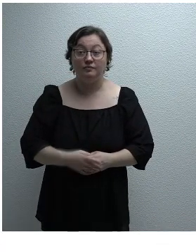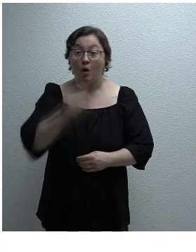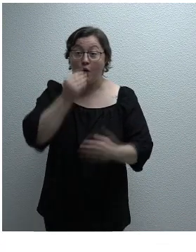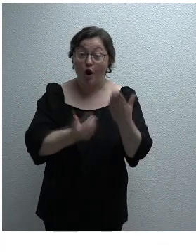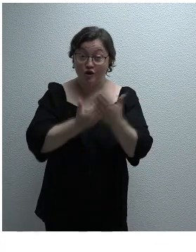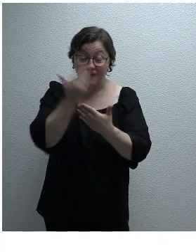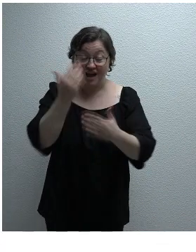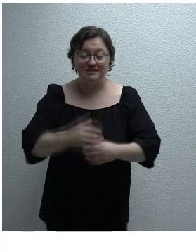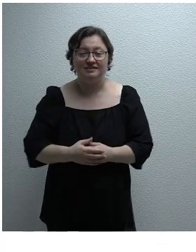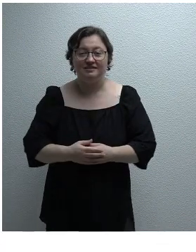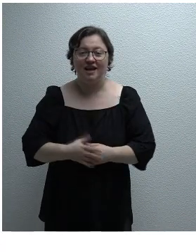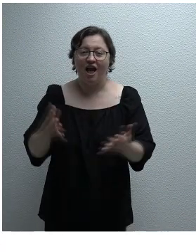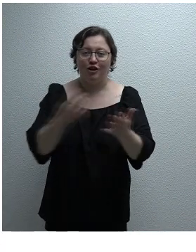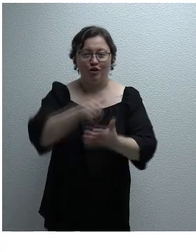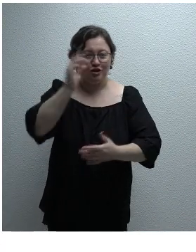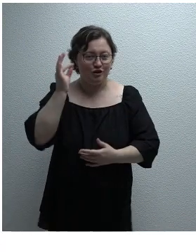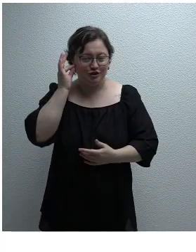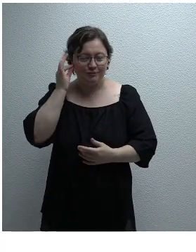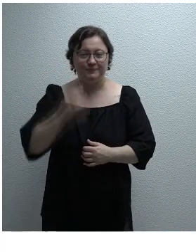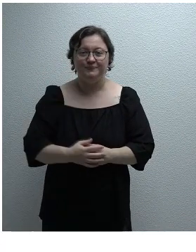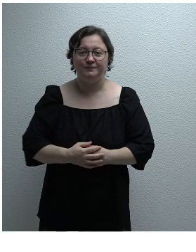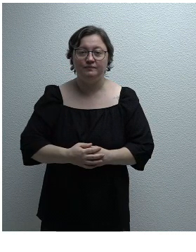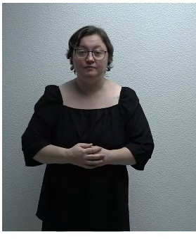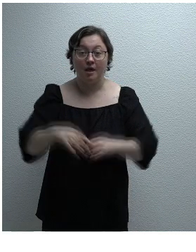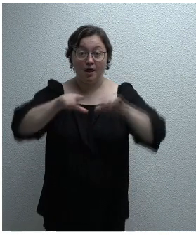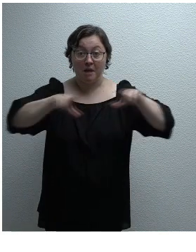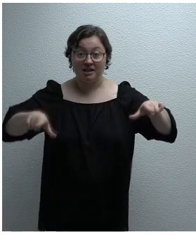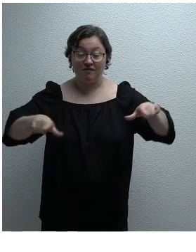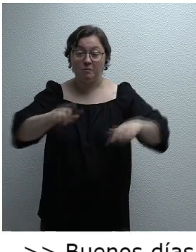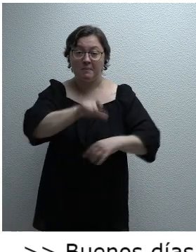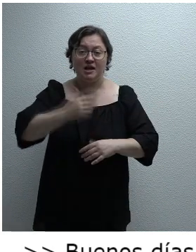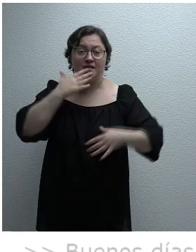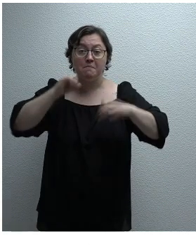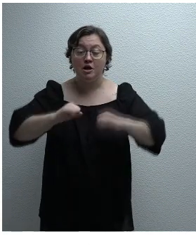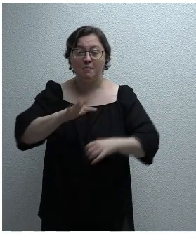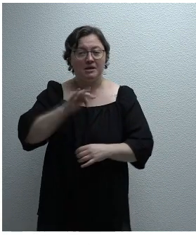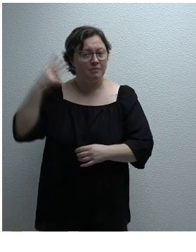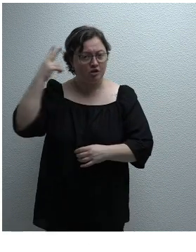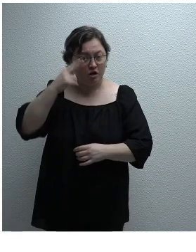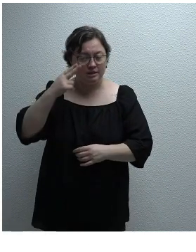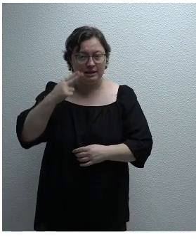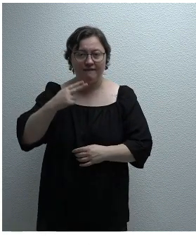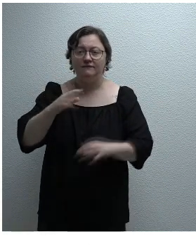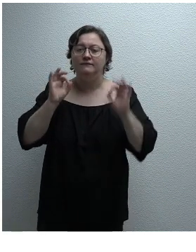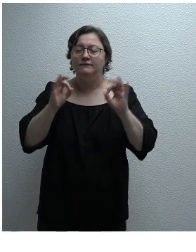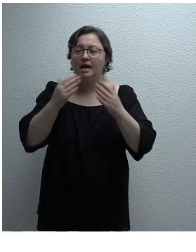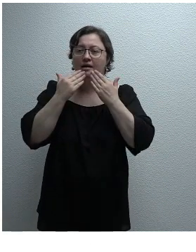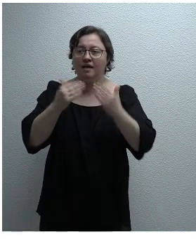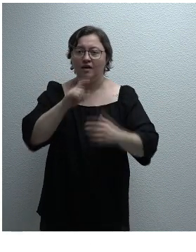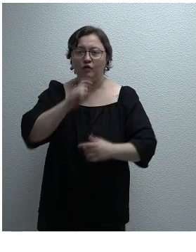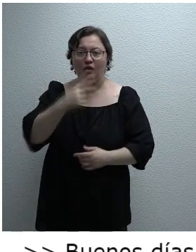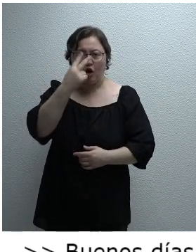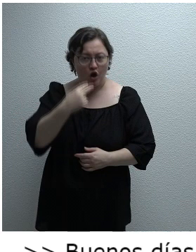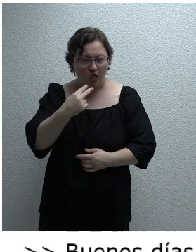Buenos días a todas y a todos. Desde la Plataforma de Mayores y Pensionistas queremos agradecer a la